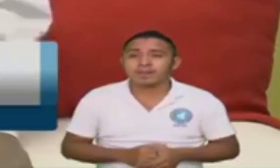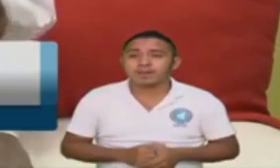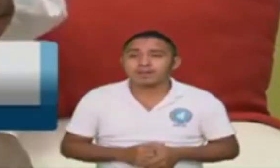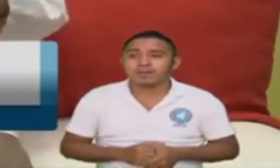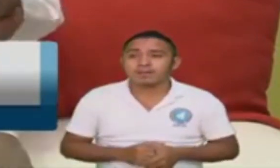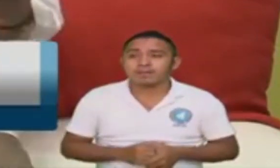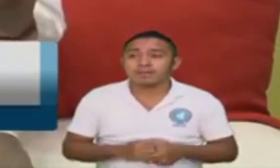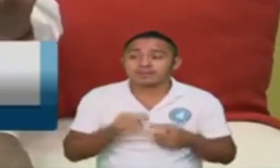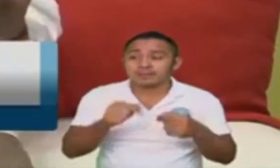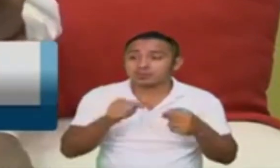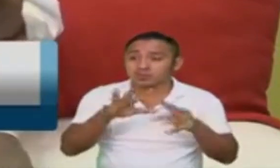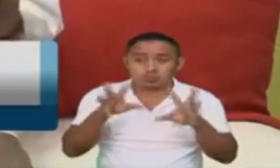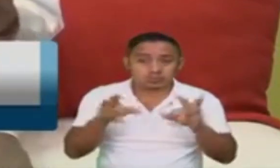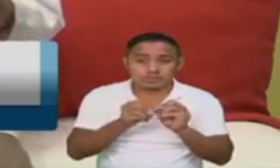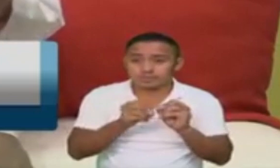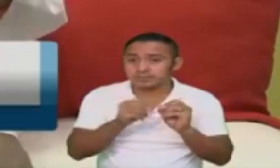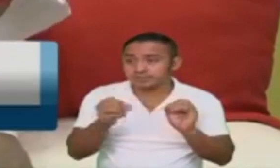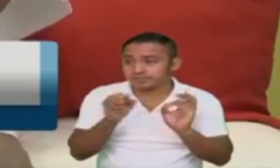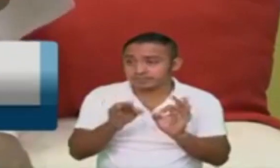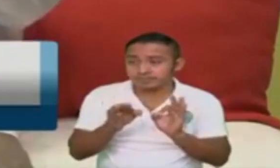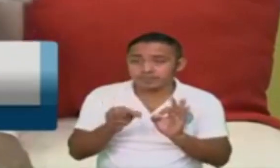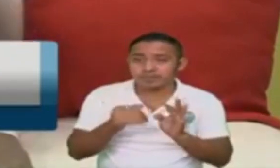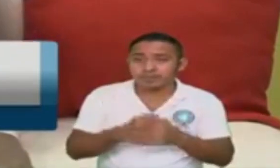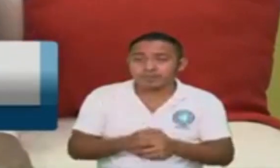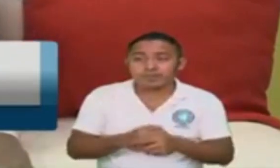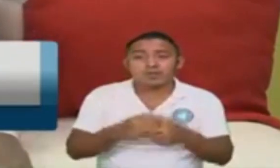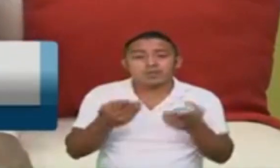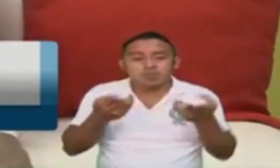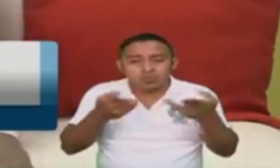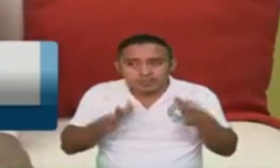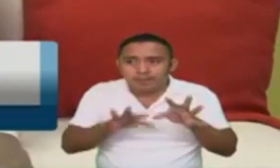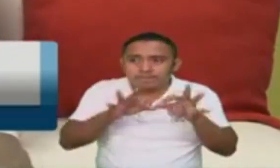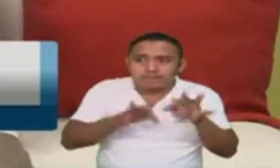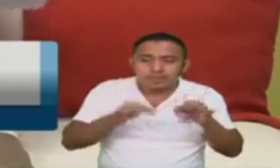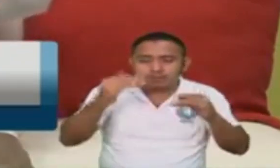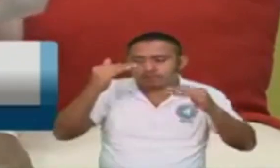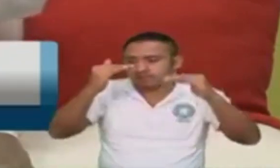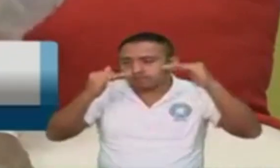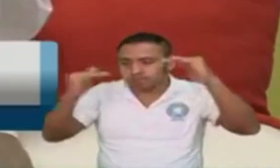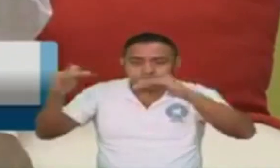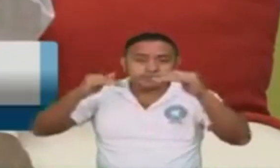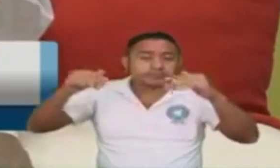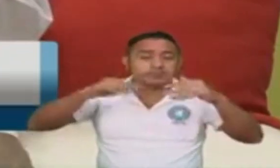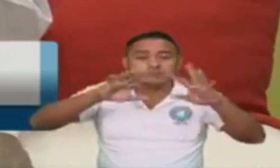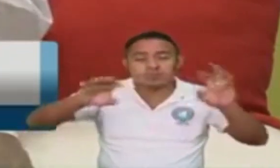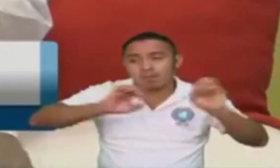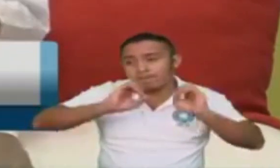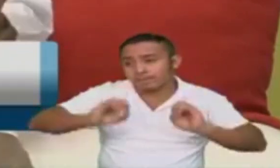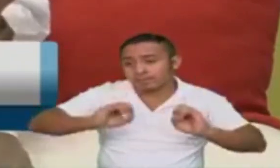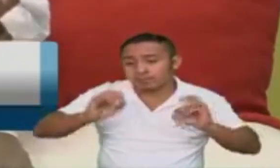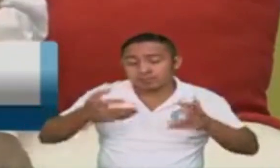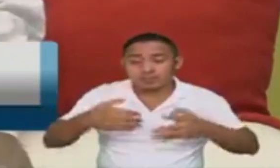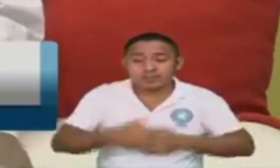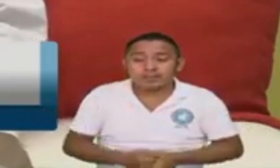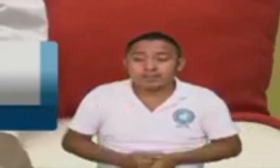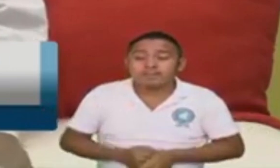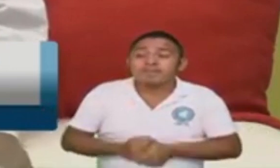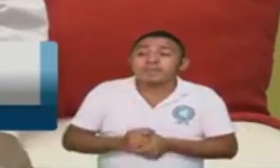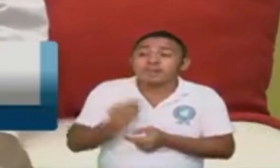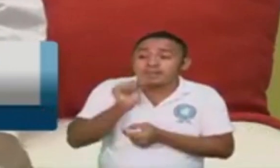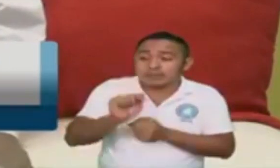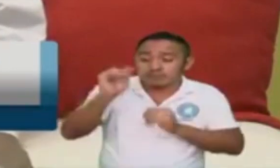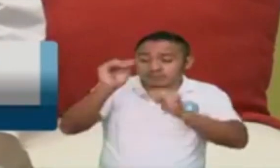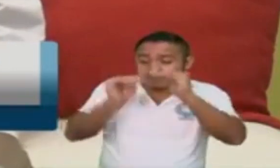Estar pendiente pues de la función del tiroides, si quedó normal la función o si está alterada o está funcionando menos. Entonces si está funcionando menos,